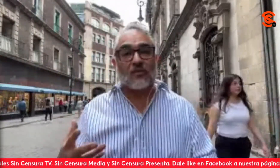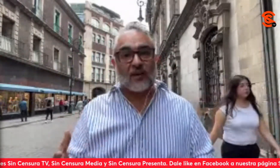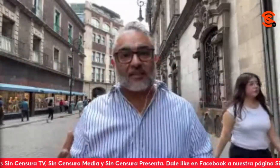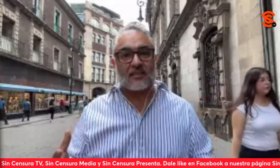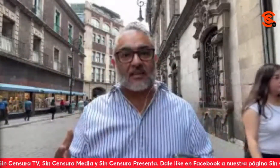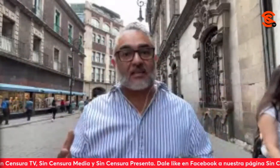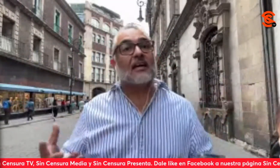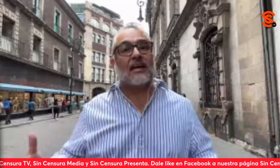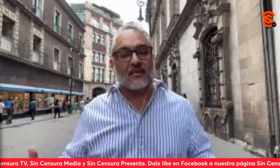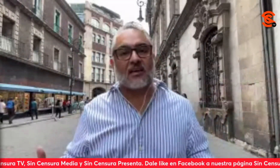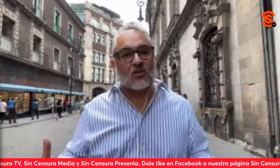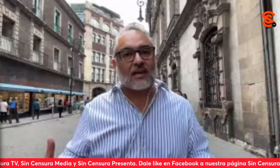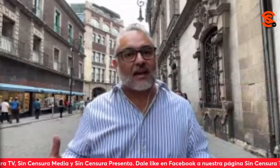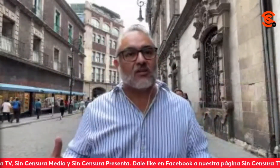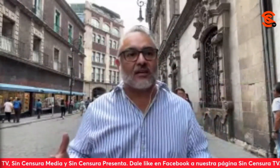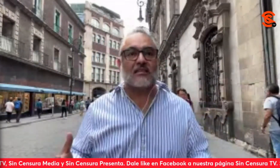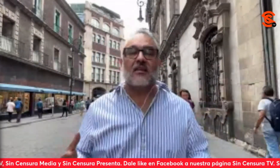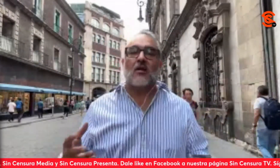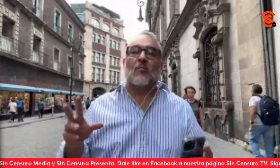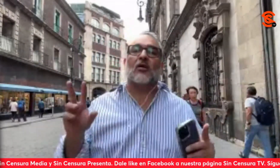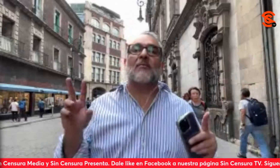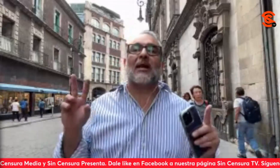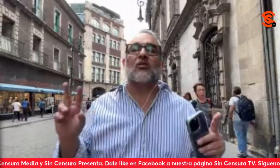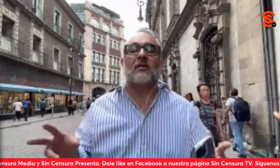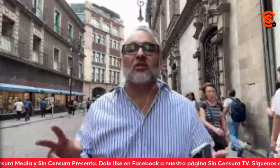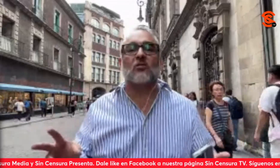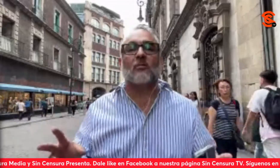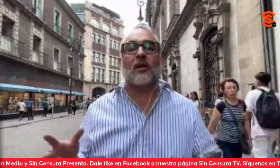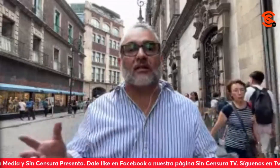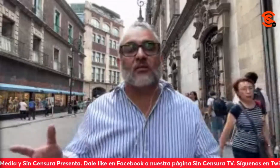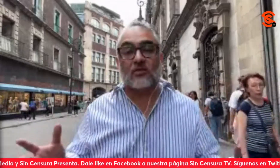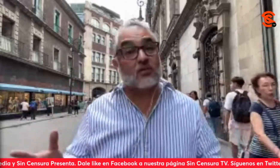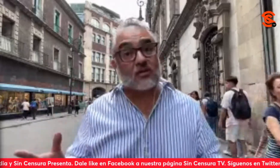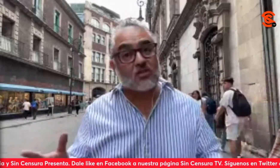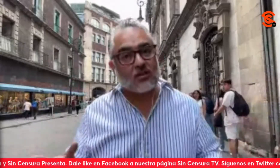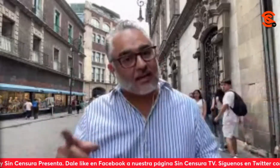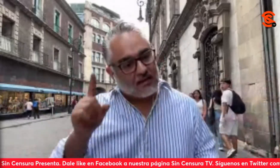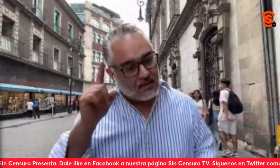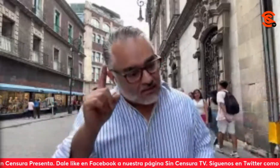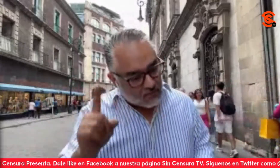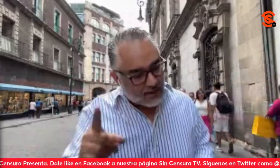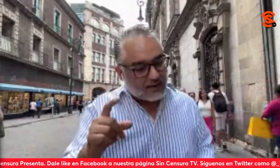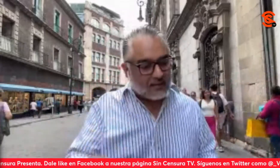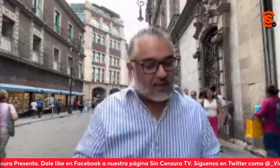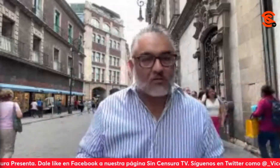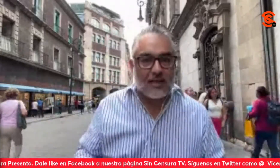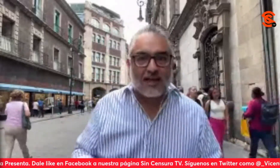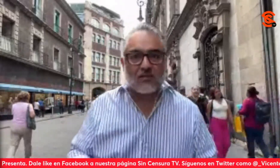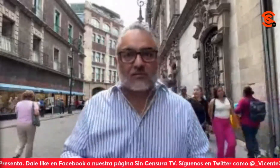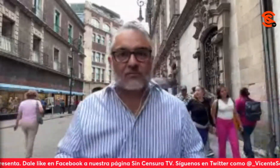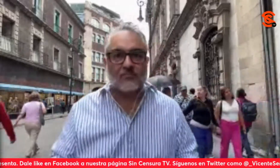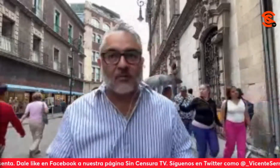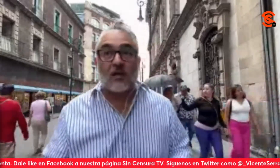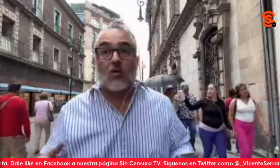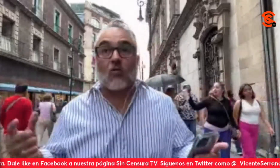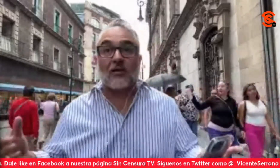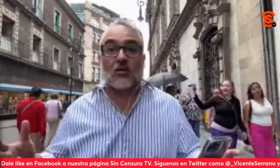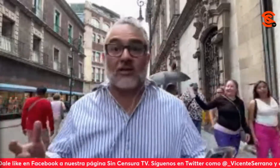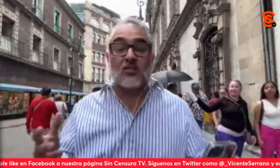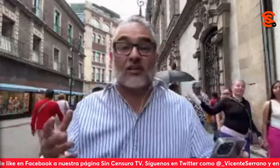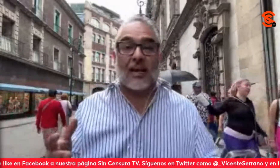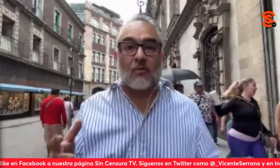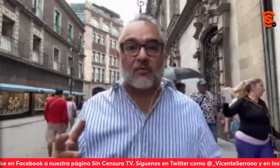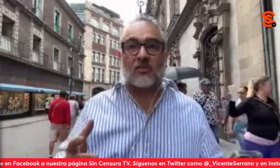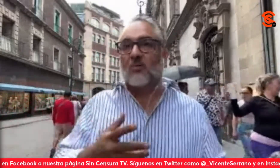las diferencias entre los ganadores, porque para los medios corporativos eso es nota, pero hay que tener cuidado. Cuando